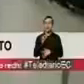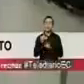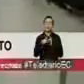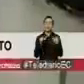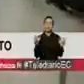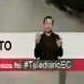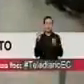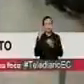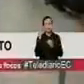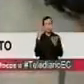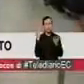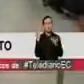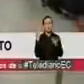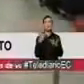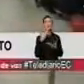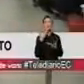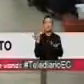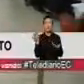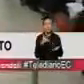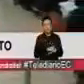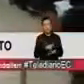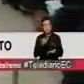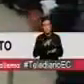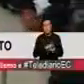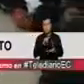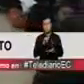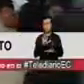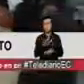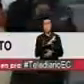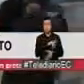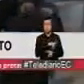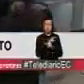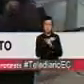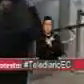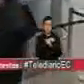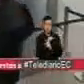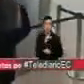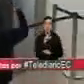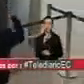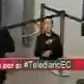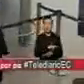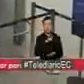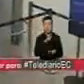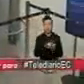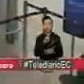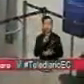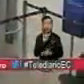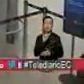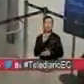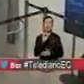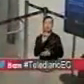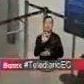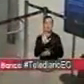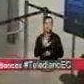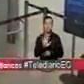usuarios informarse sobre el estado de los vuelos a través de la cuenta de Twitter @aeropuertouillo. Valeria Villarroel, Medios Públicos.